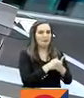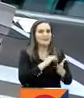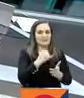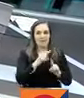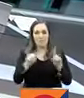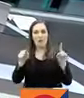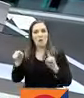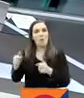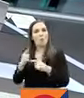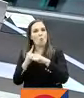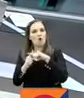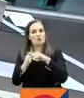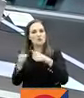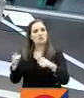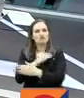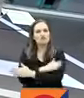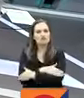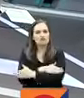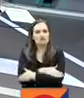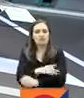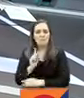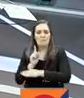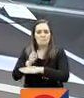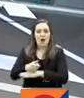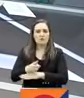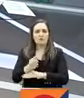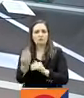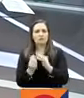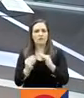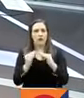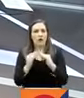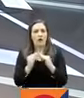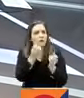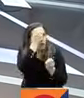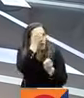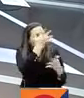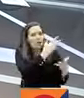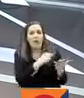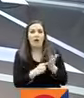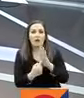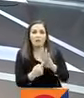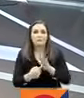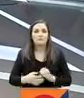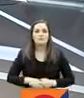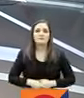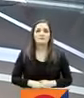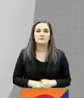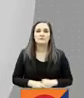en el primer día de restricciones de Semana Santa, realmente mostraron buen ejemplo.